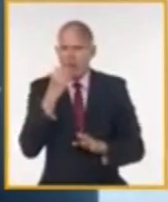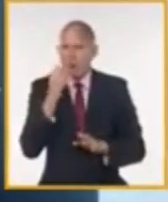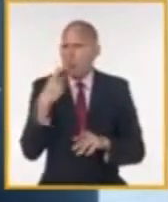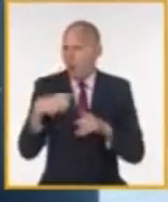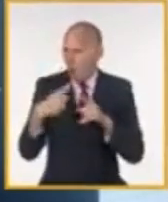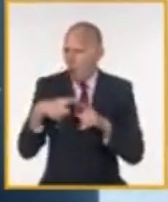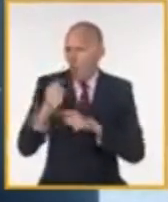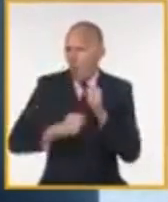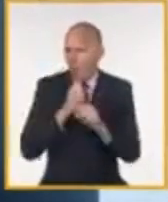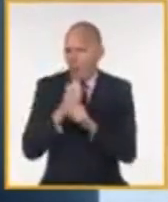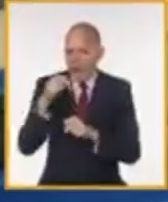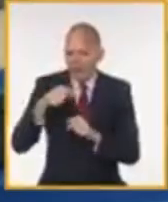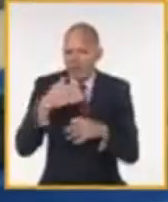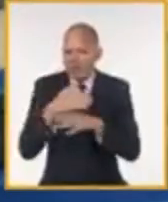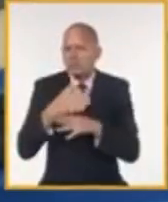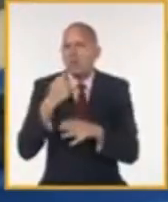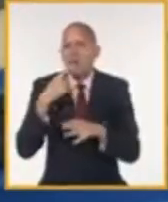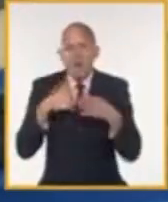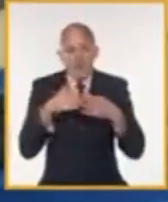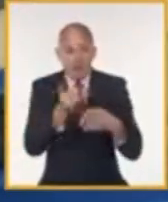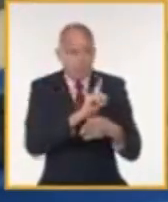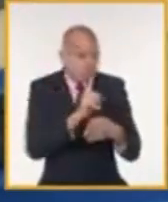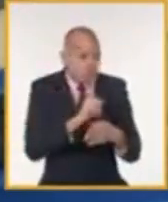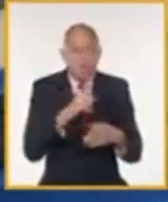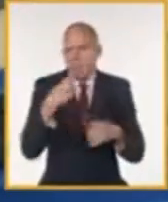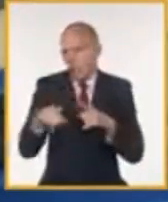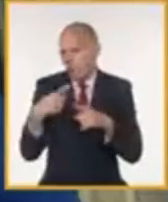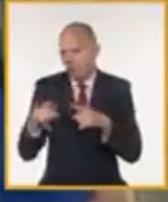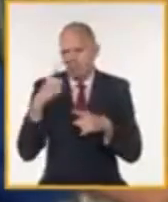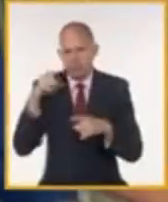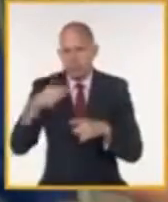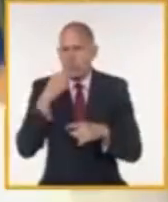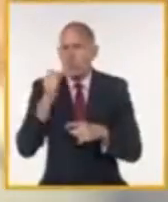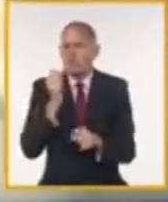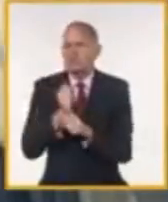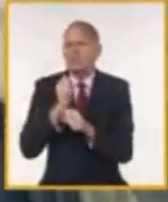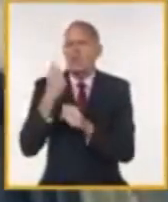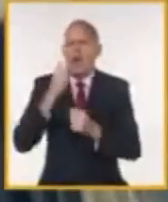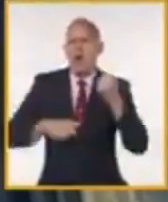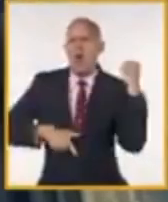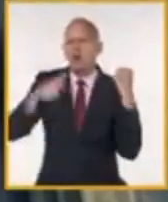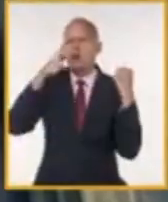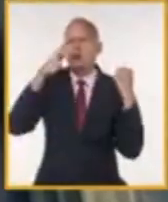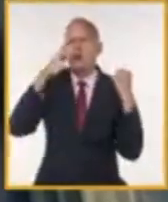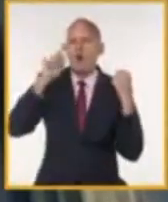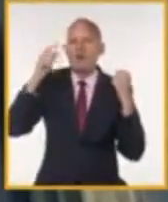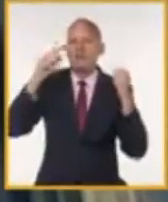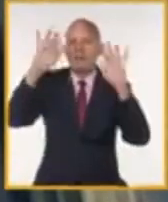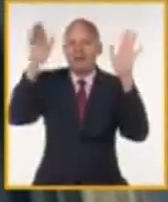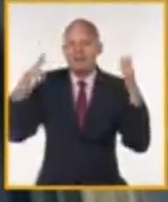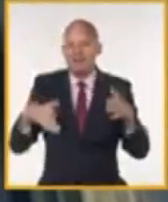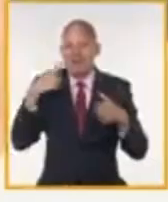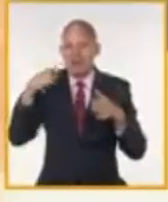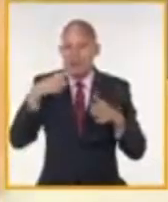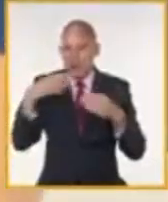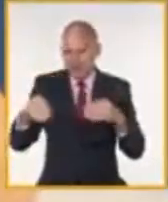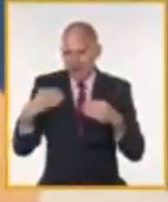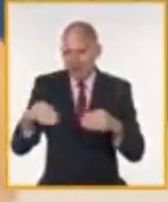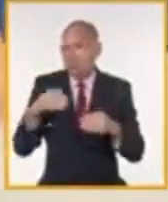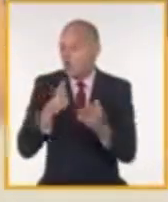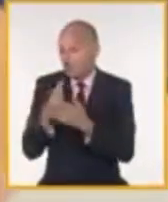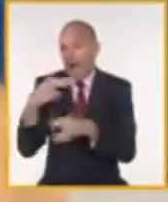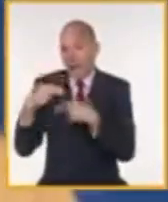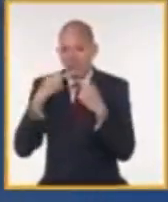custodio, varias producciones que nos dieron a salir adelante y no quedar en el camino, como han